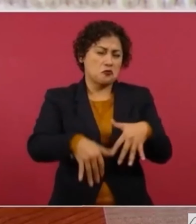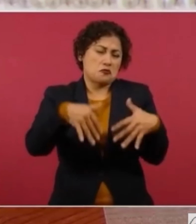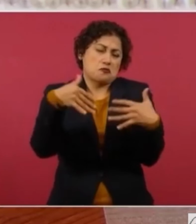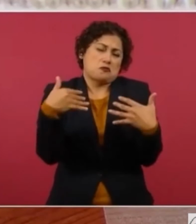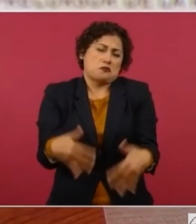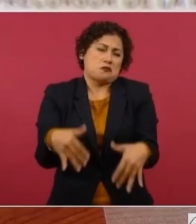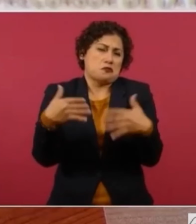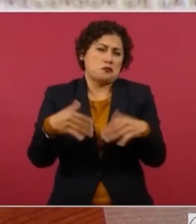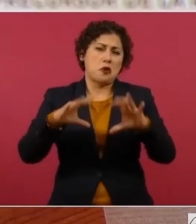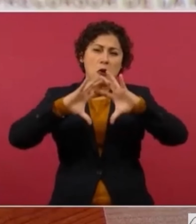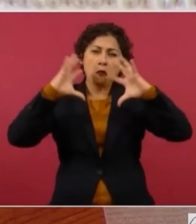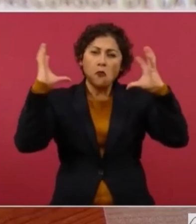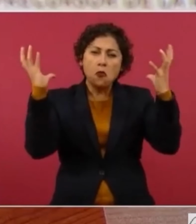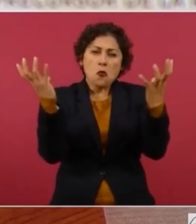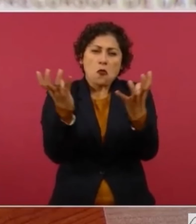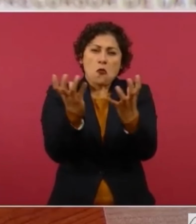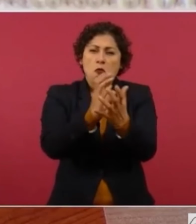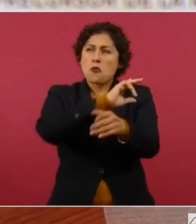mundiales.